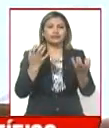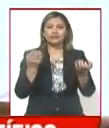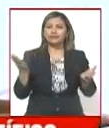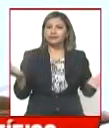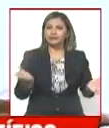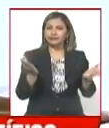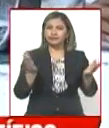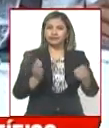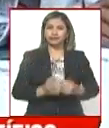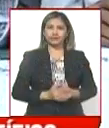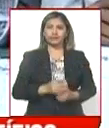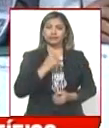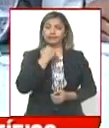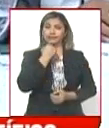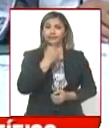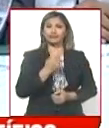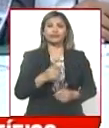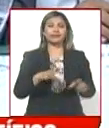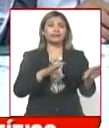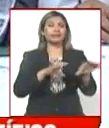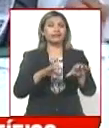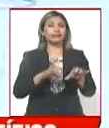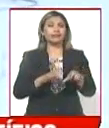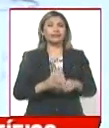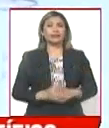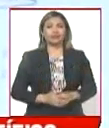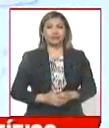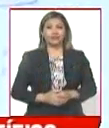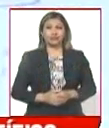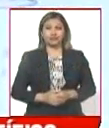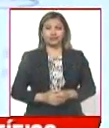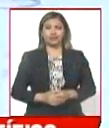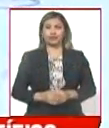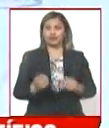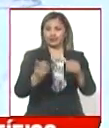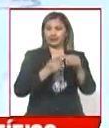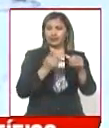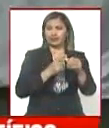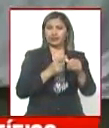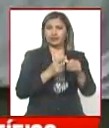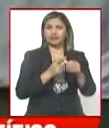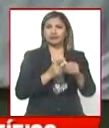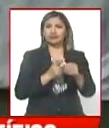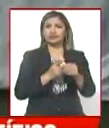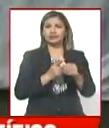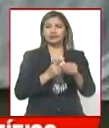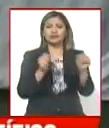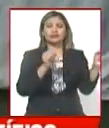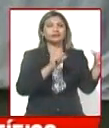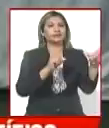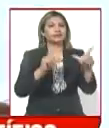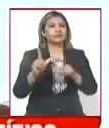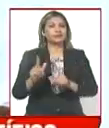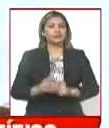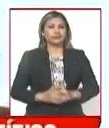a decirle y a ponerle primero a disposición